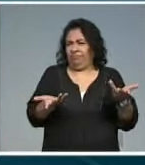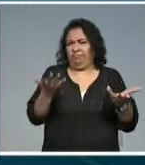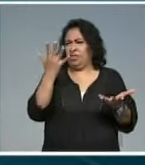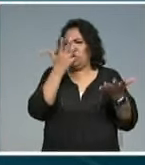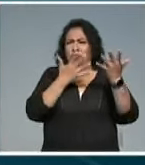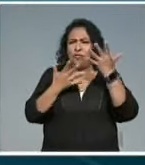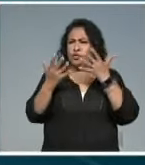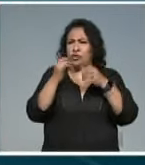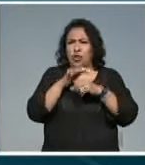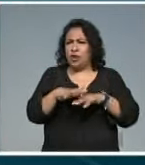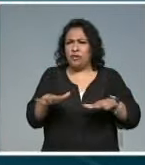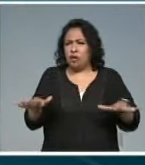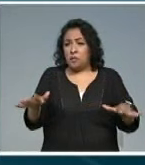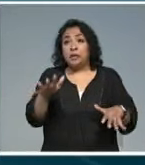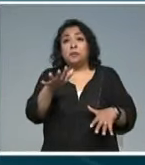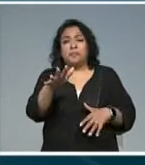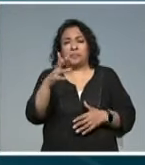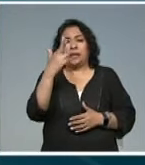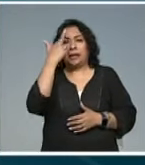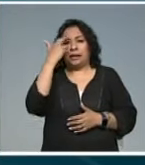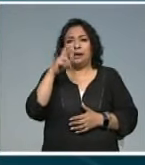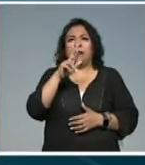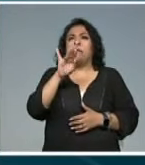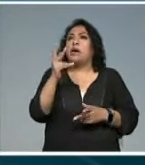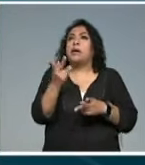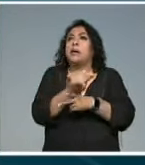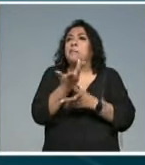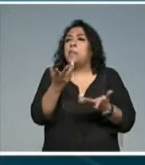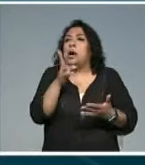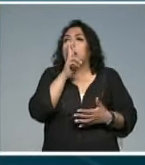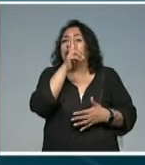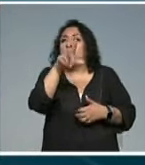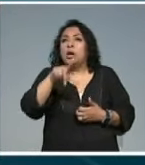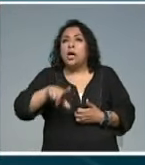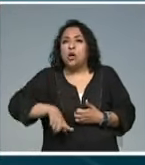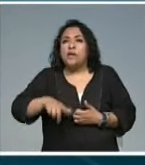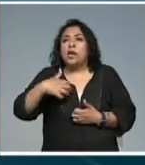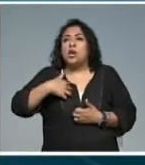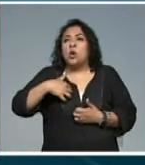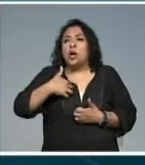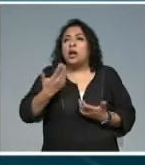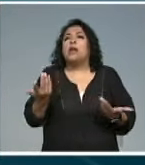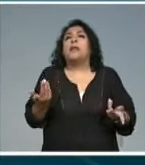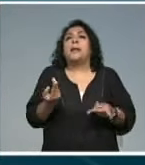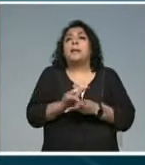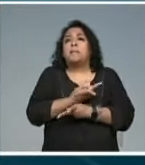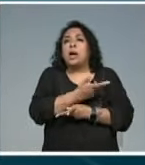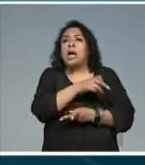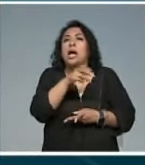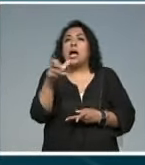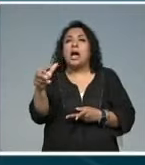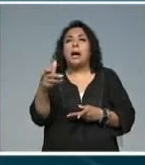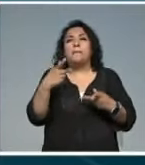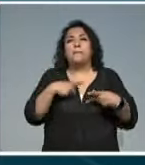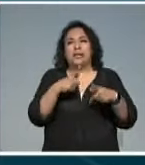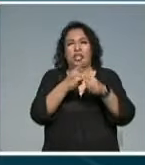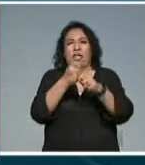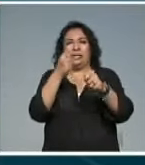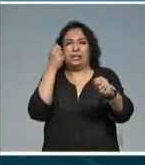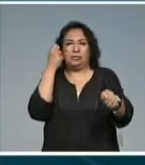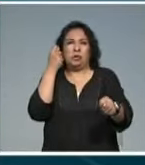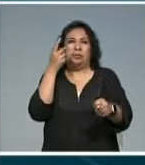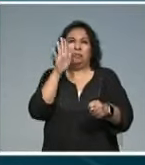confusión en cuanto a la información. Y bueno, lo que decía Rafa, ¿qué está pasando? ¿Cuál es la respuesta del gobierno canadiense ante los transportistas? Como